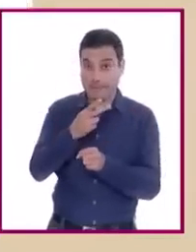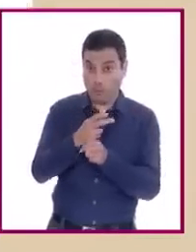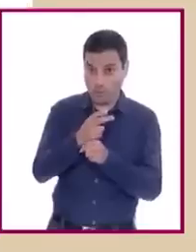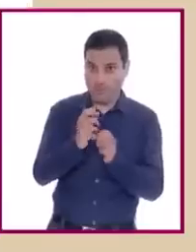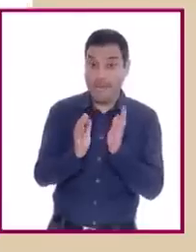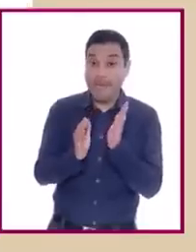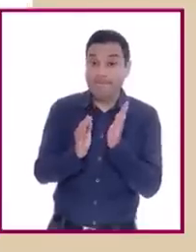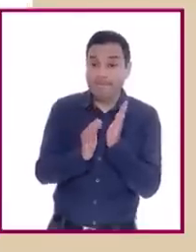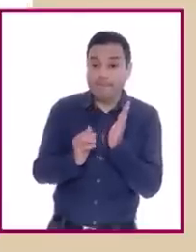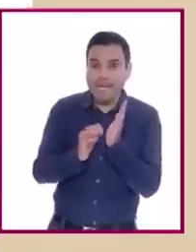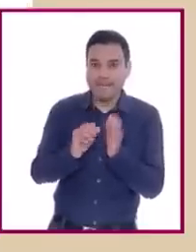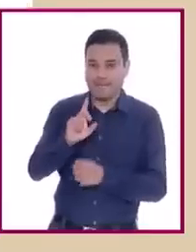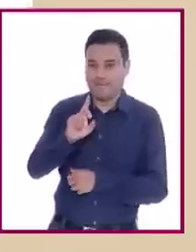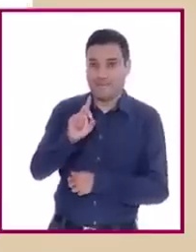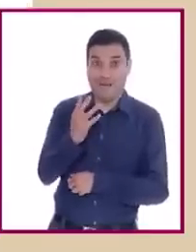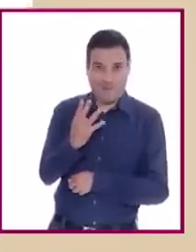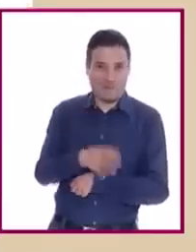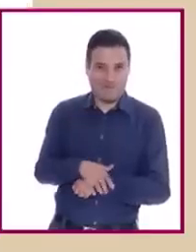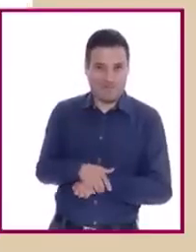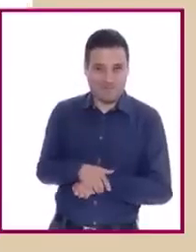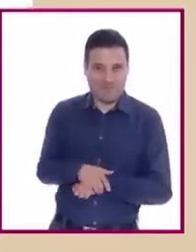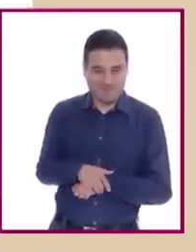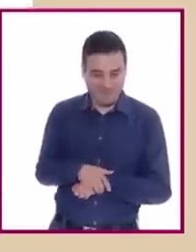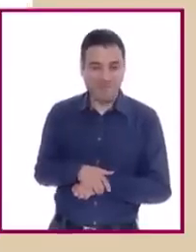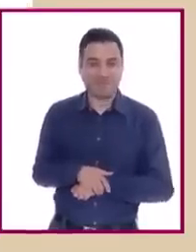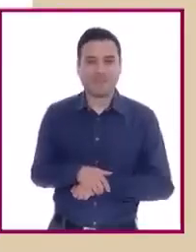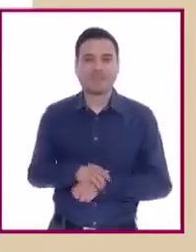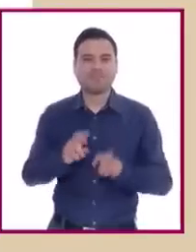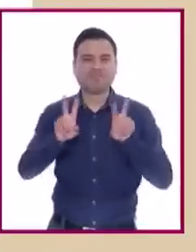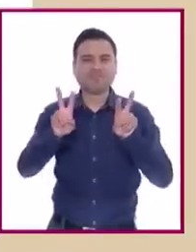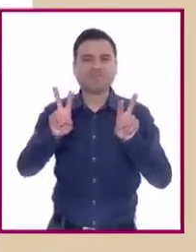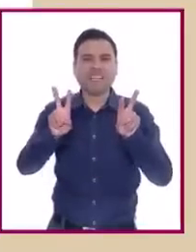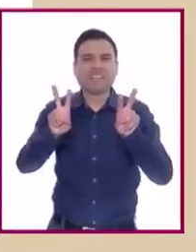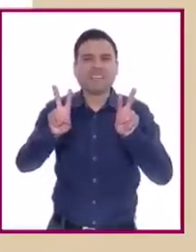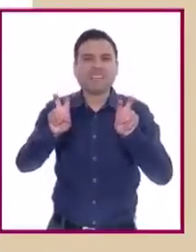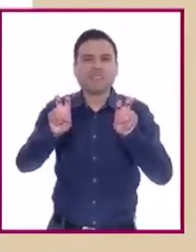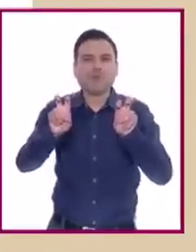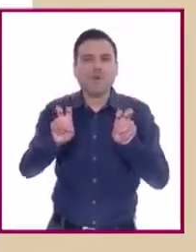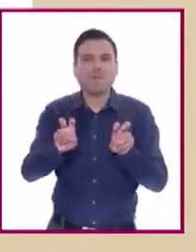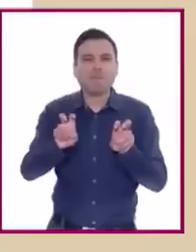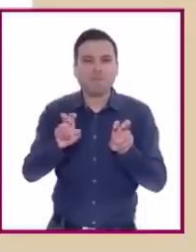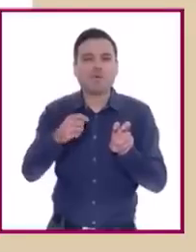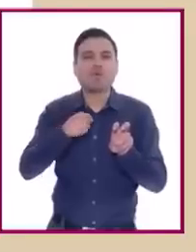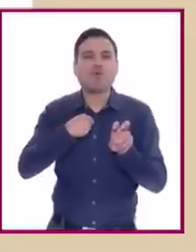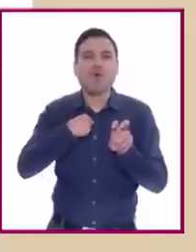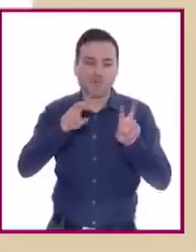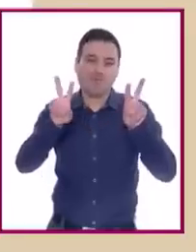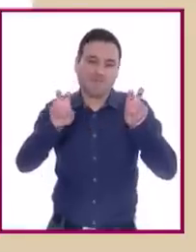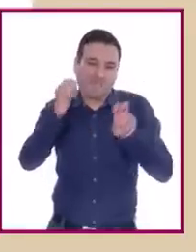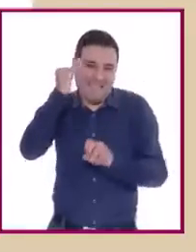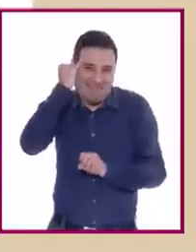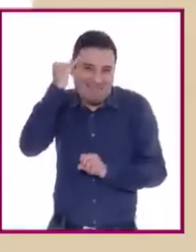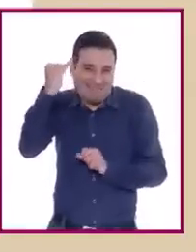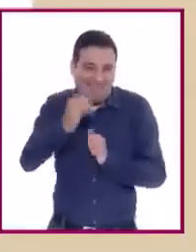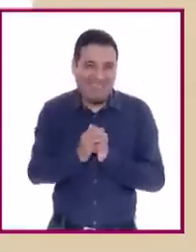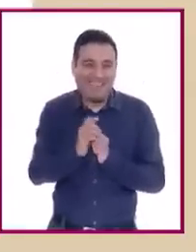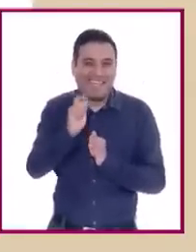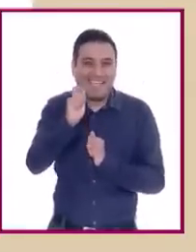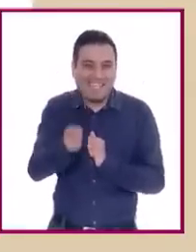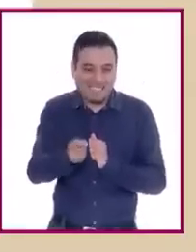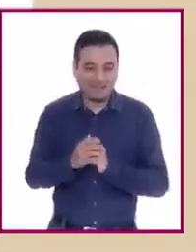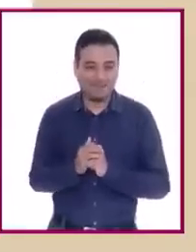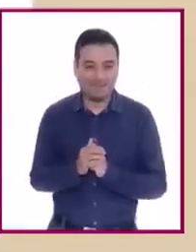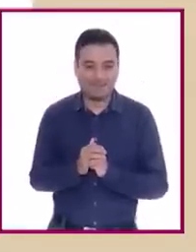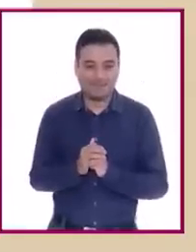Quiero compartir también con ustedes el título el título que le puse a este proyecto denominado